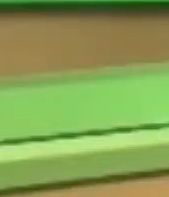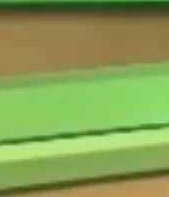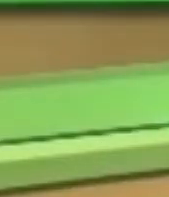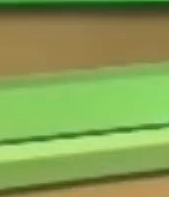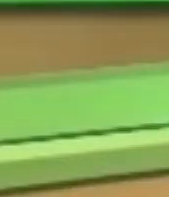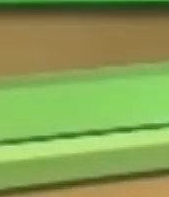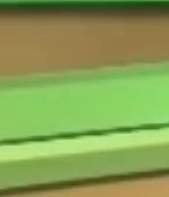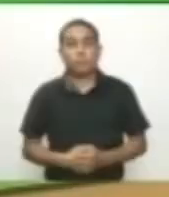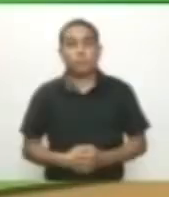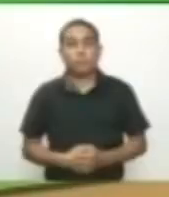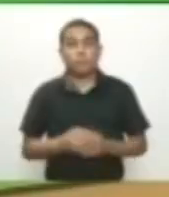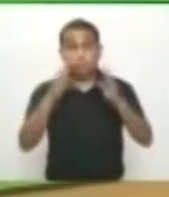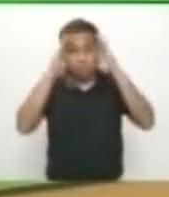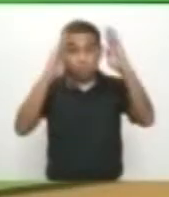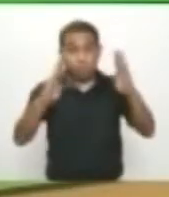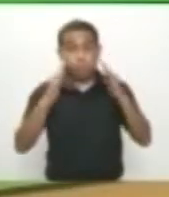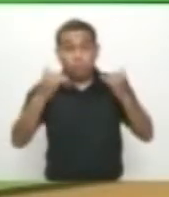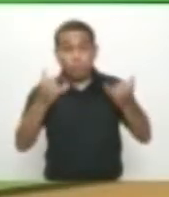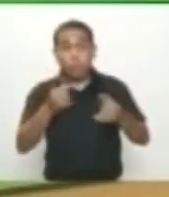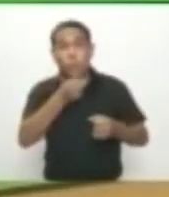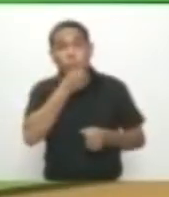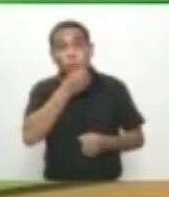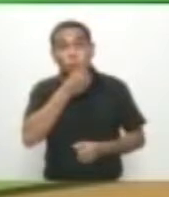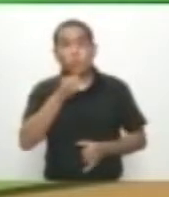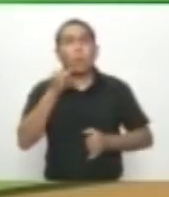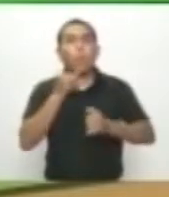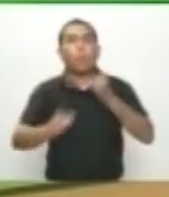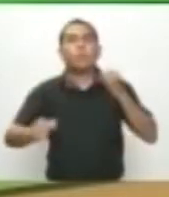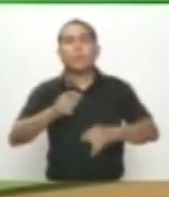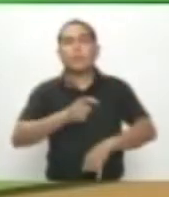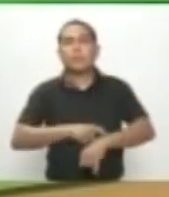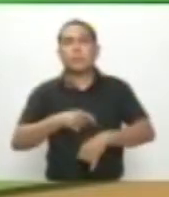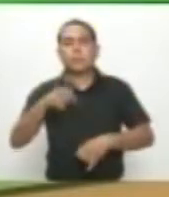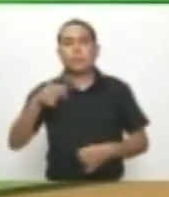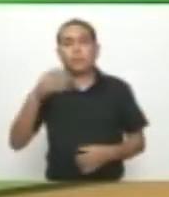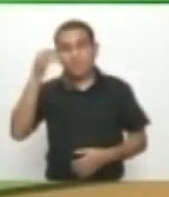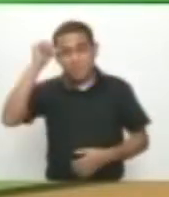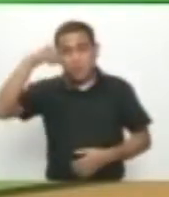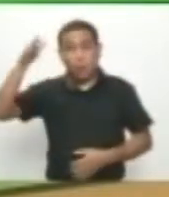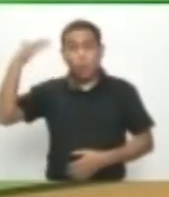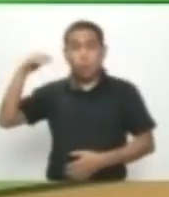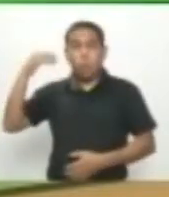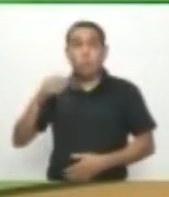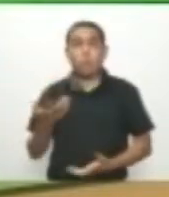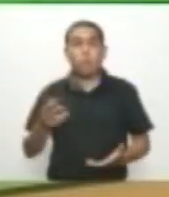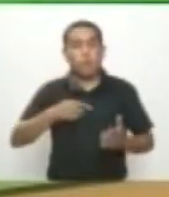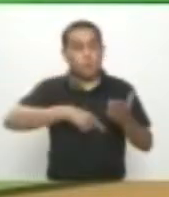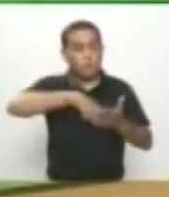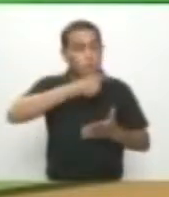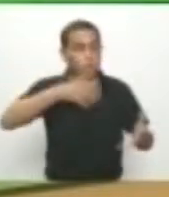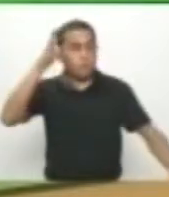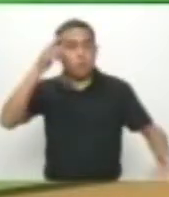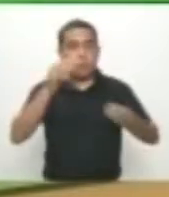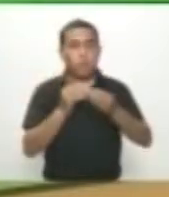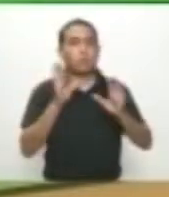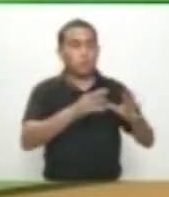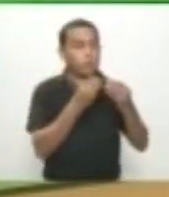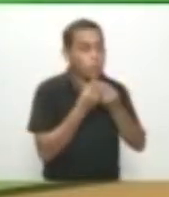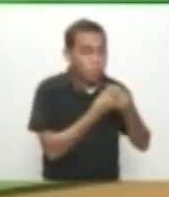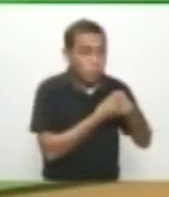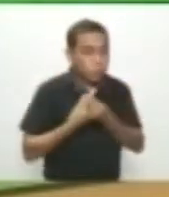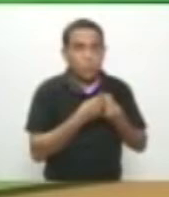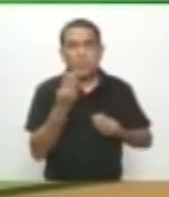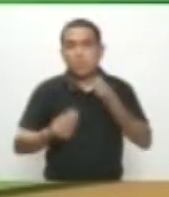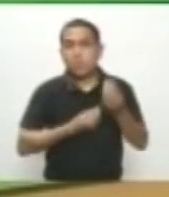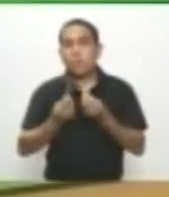Bien, muchísima atención, que estas son noticias de última hora aquí en la ciudad. Luego del acuerdo firmado en el Consejo de Barranquilla, a través del cual se